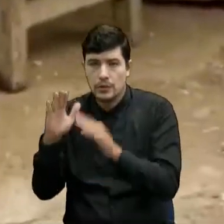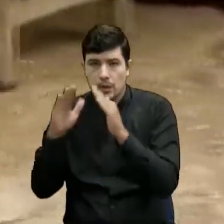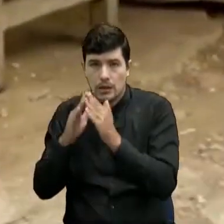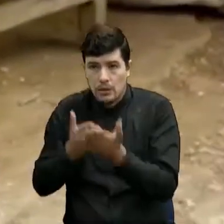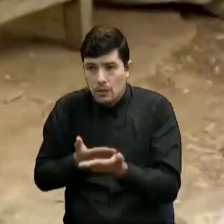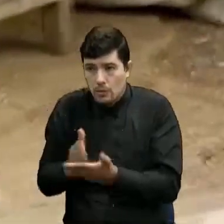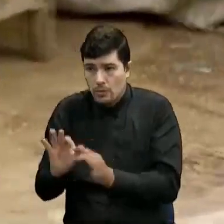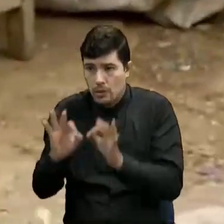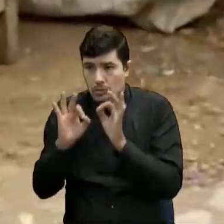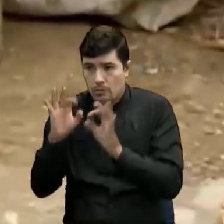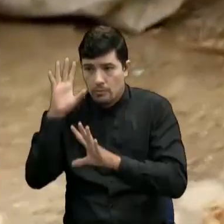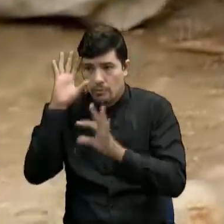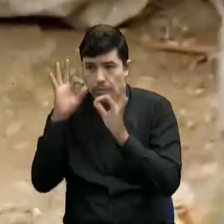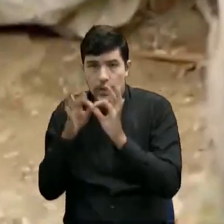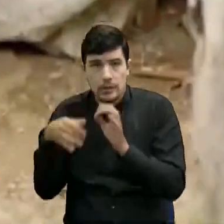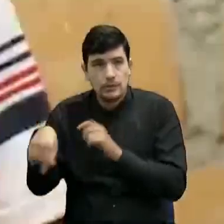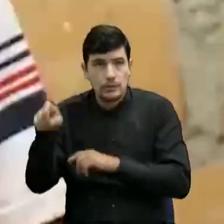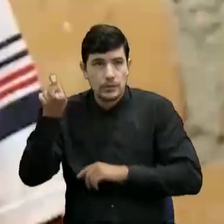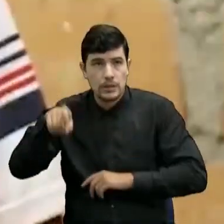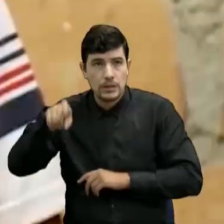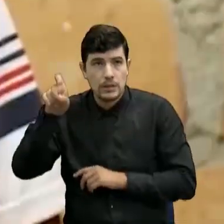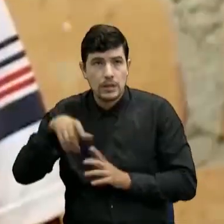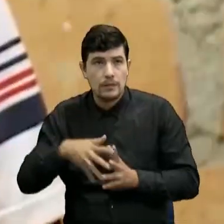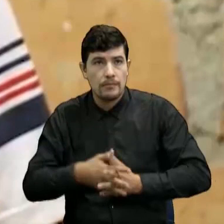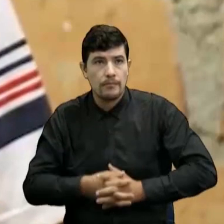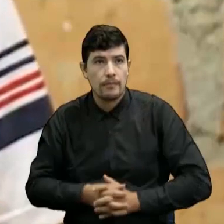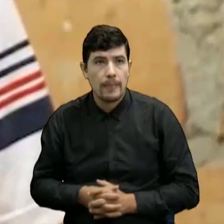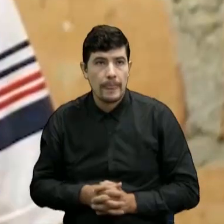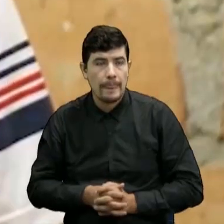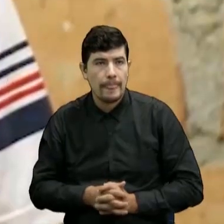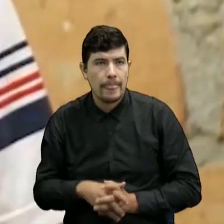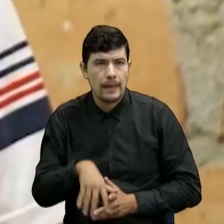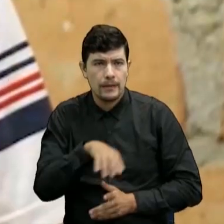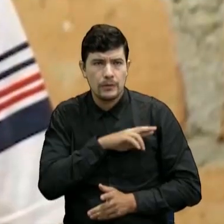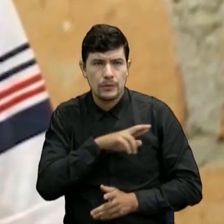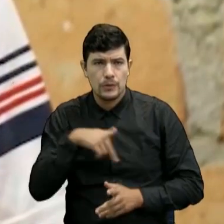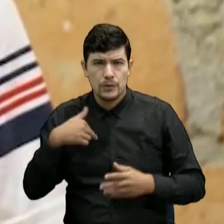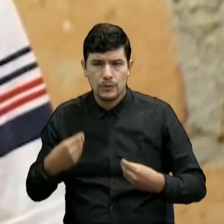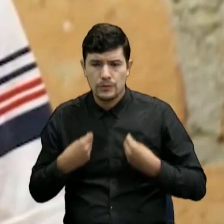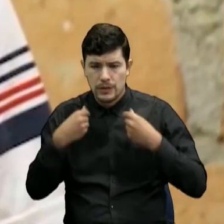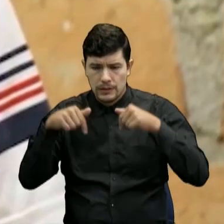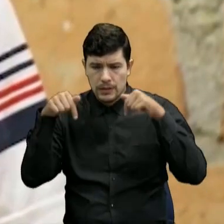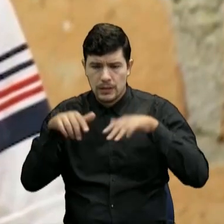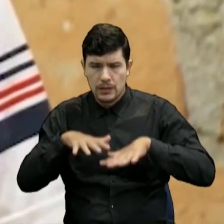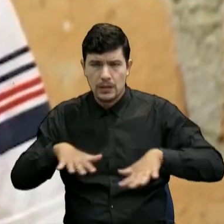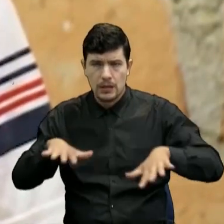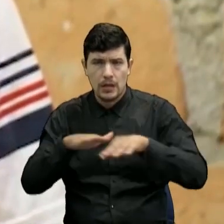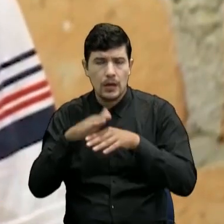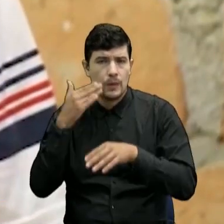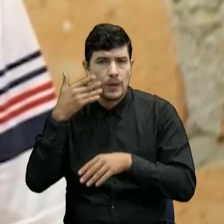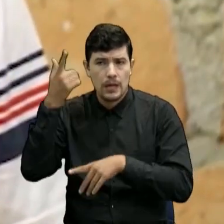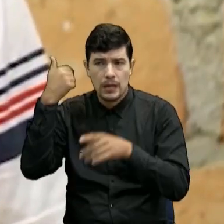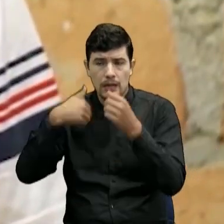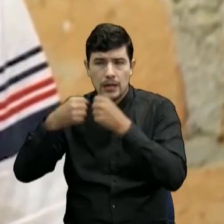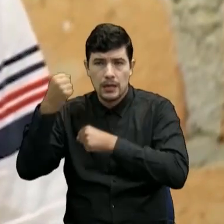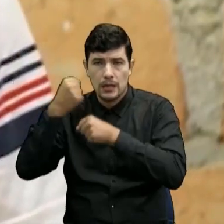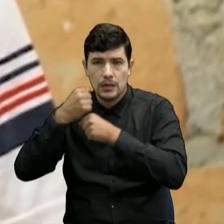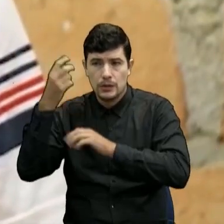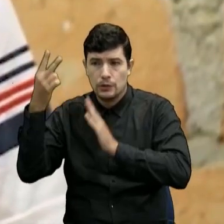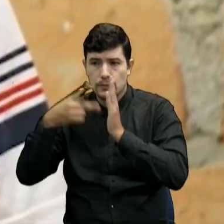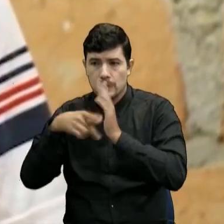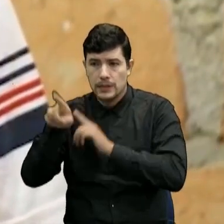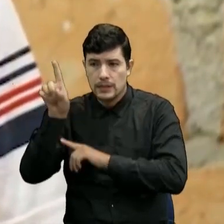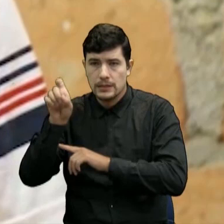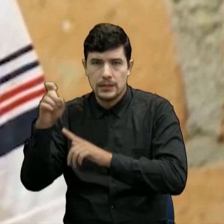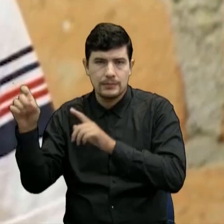voluntad y por necesidad nos encontramos viviendo aquí en esta casa porque en avalancha del 2006 nos destruyó